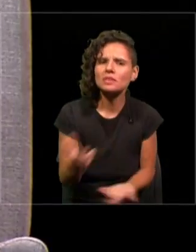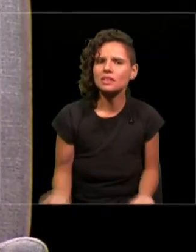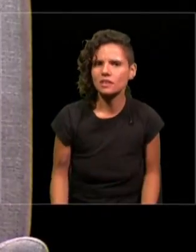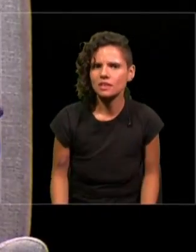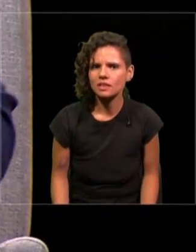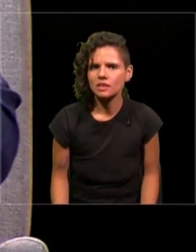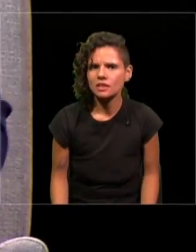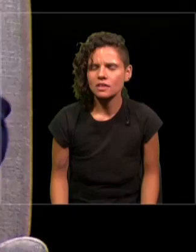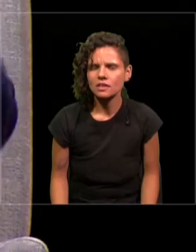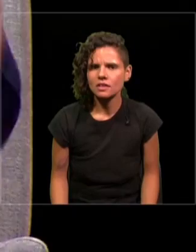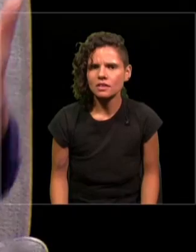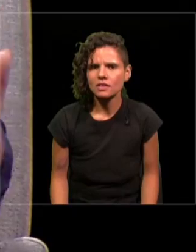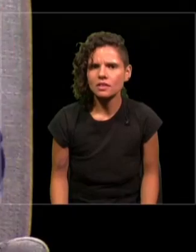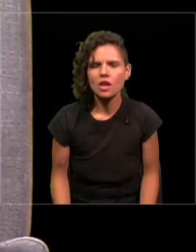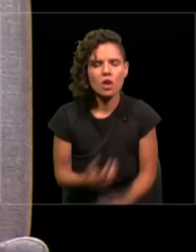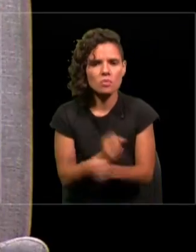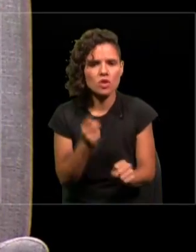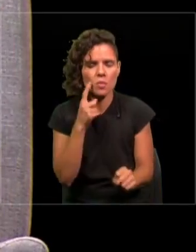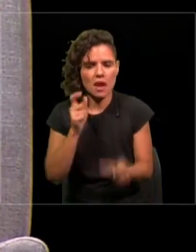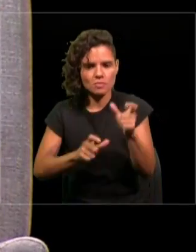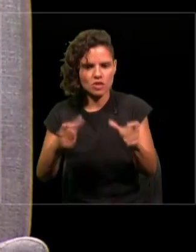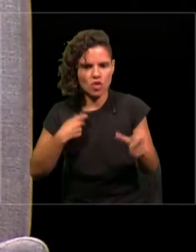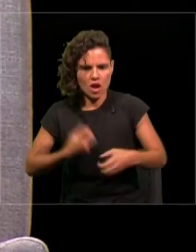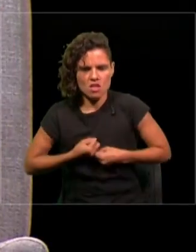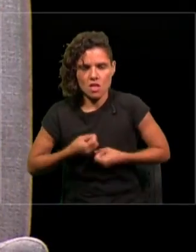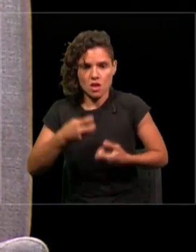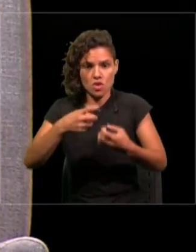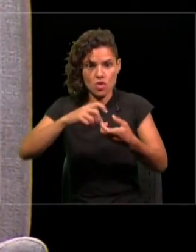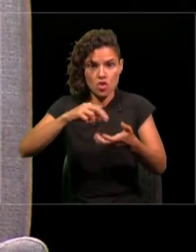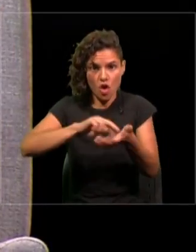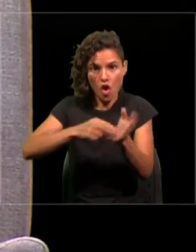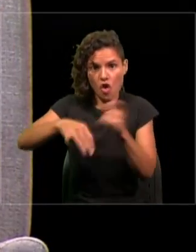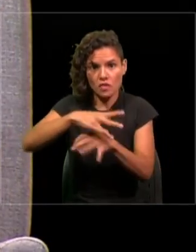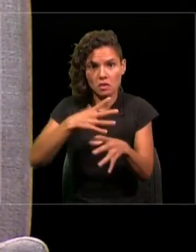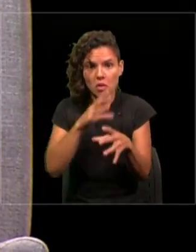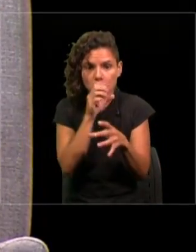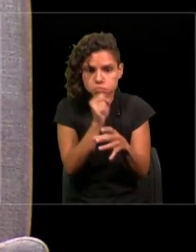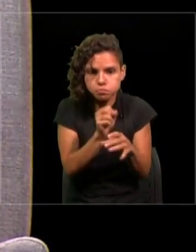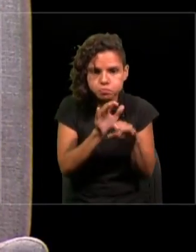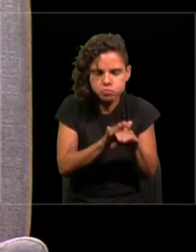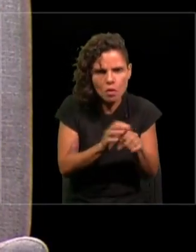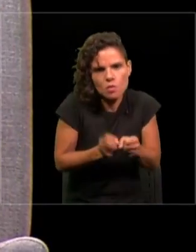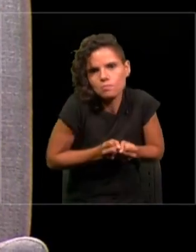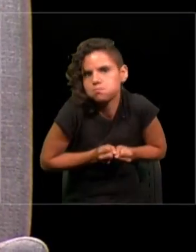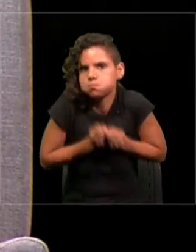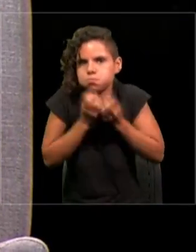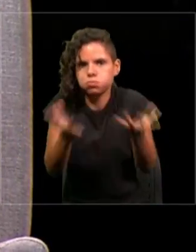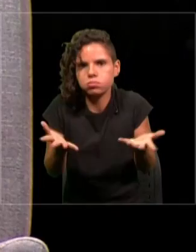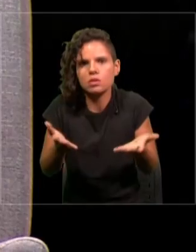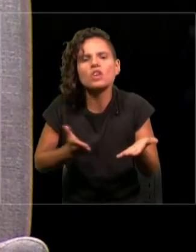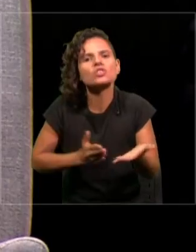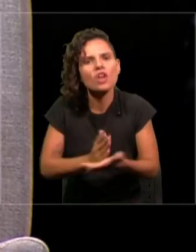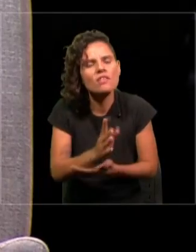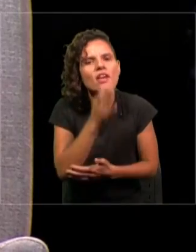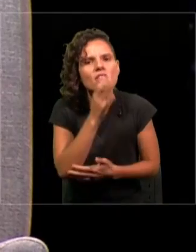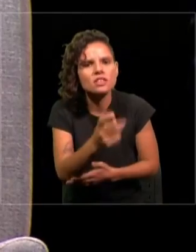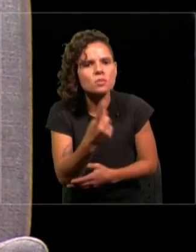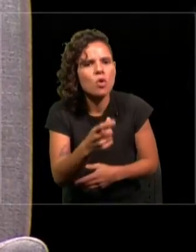por la parte expresiva del conflicto, seguiríamos hablando de un país que en realidad nos representa súper